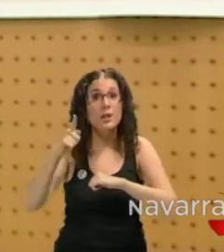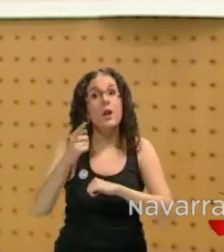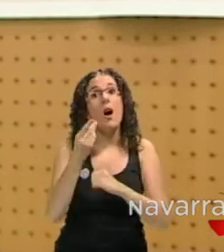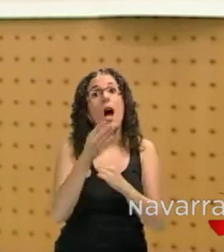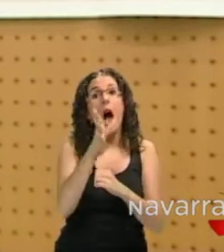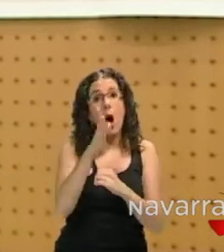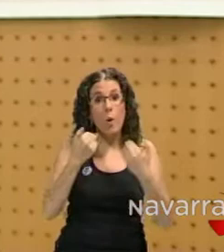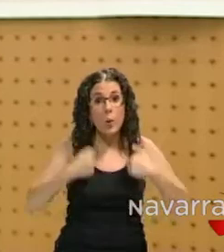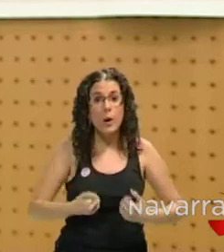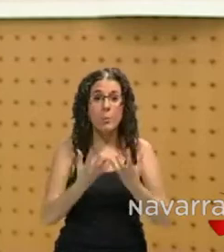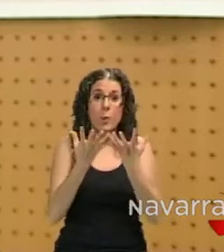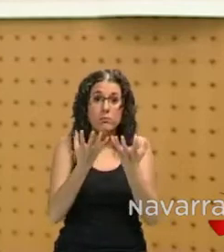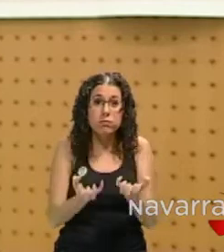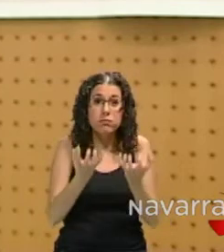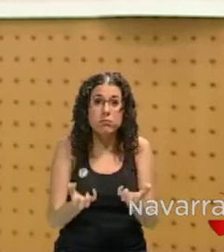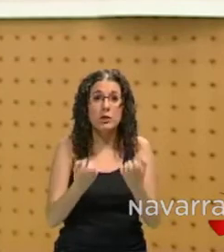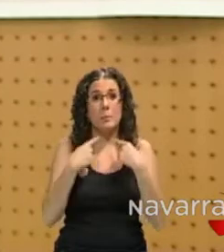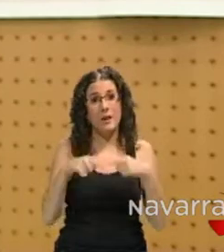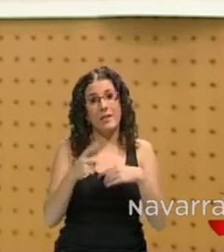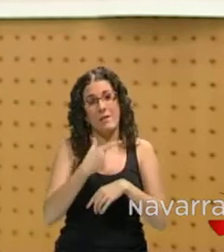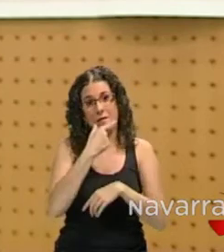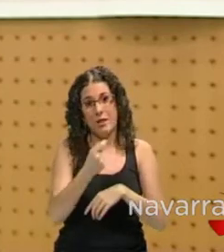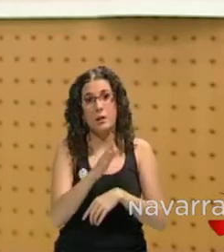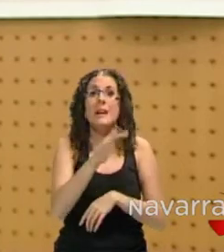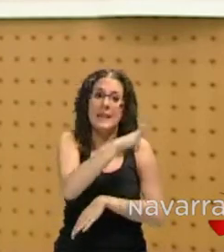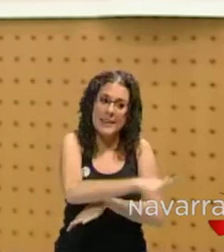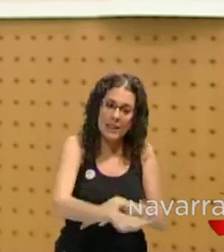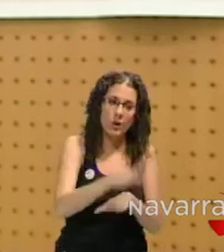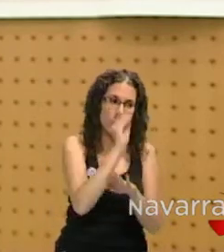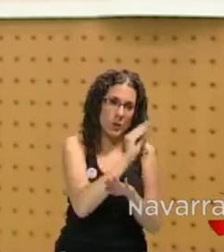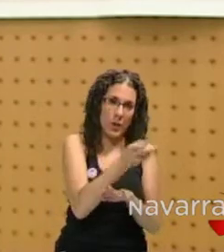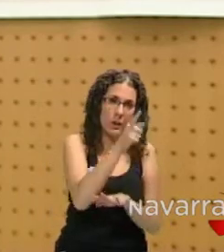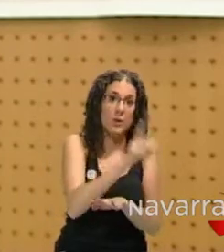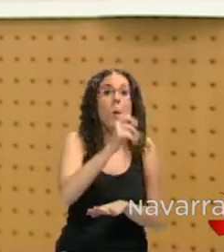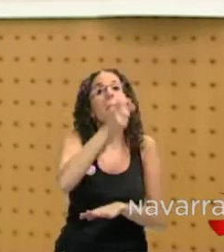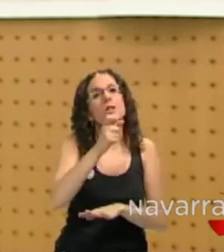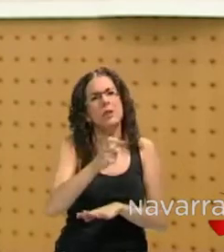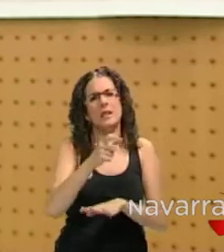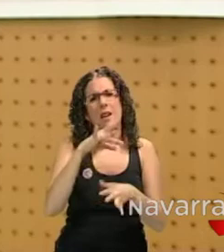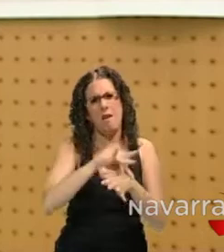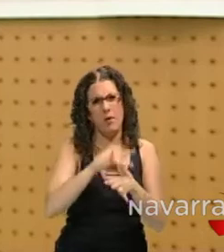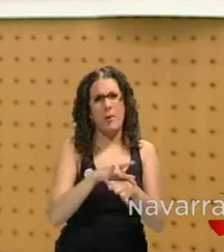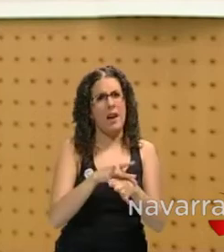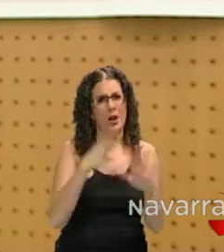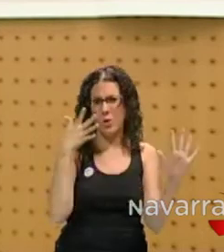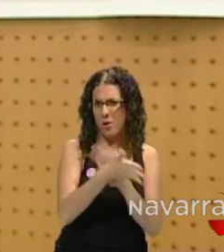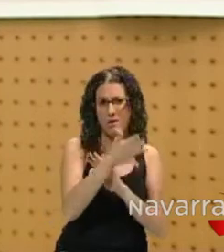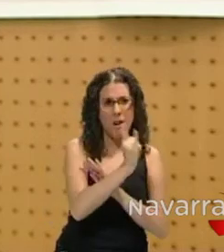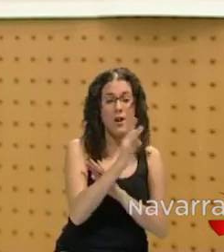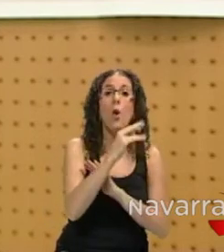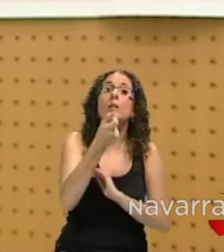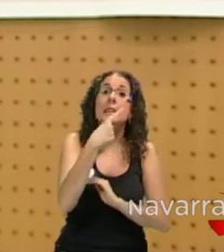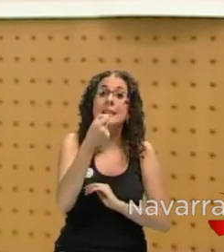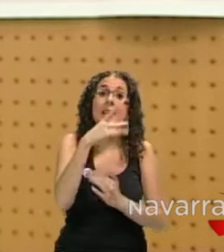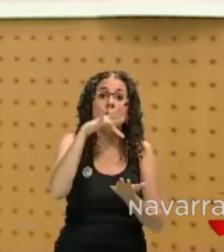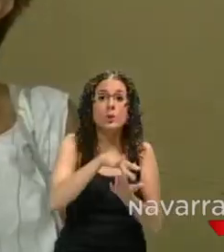niños, y también con las personas con enfermedades crónicas o que toman medicación, que es mejor que consulten a sus sanitarios si tienen que hacer